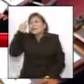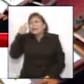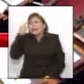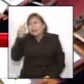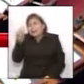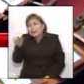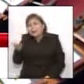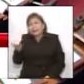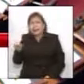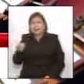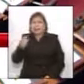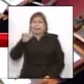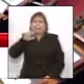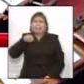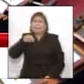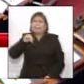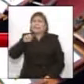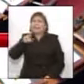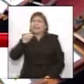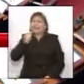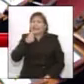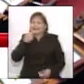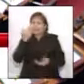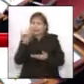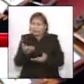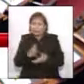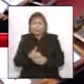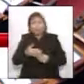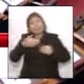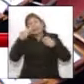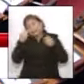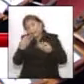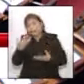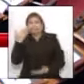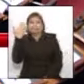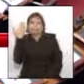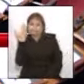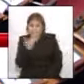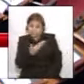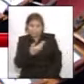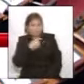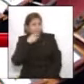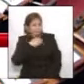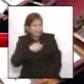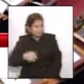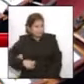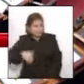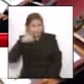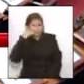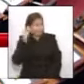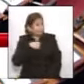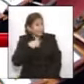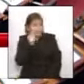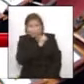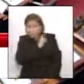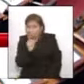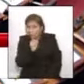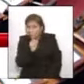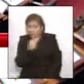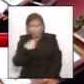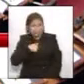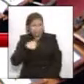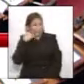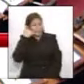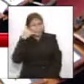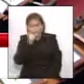Miriam, claro. La autorización mía. Pero es de usted y de ella, bueno, de usted, presidente, pero yo no llamo. La autorización de Miriam, presidente, pero yo no